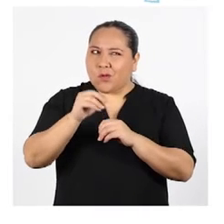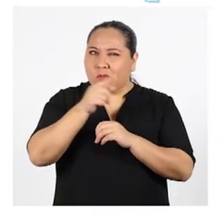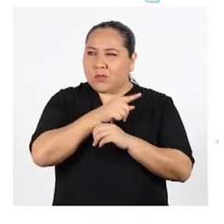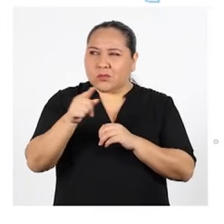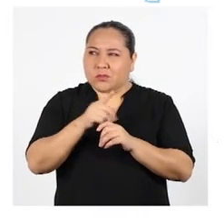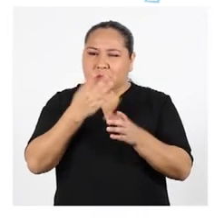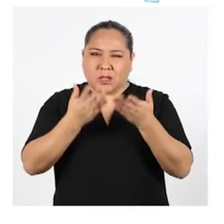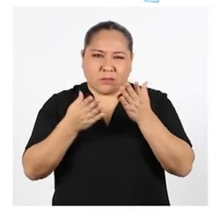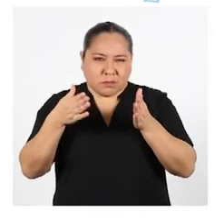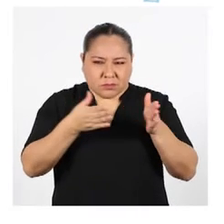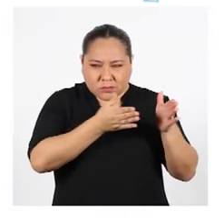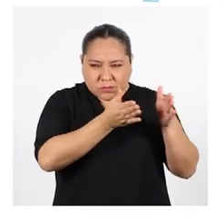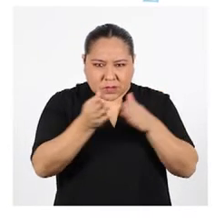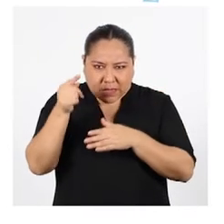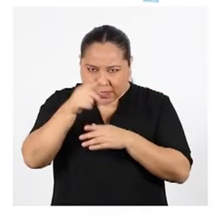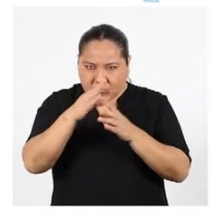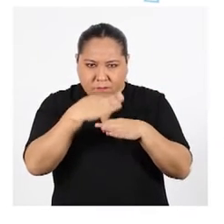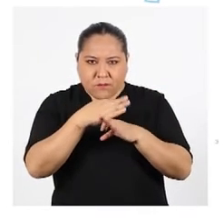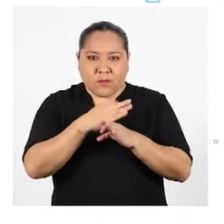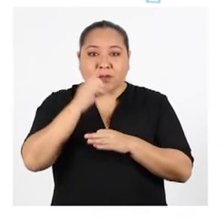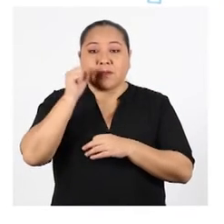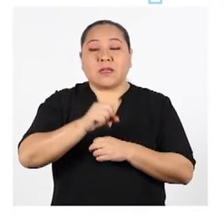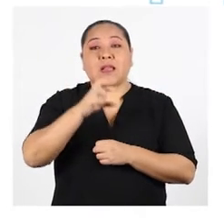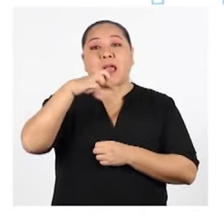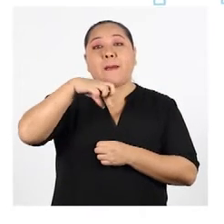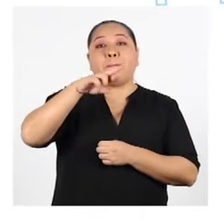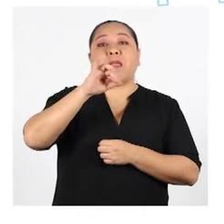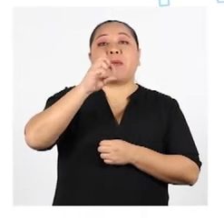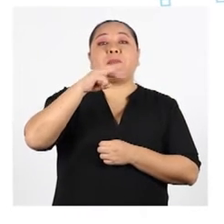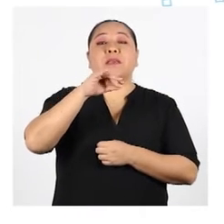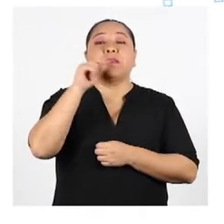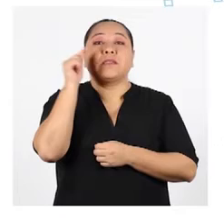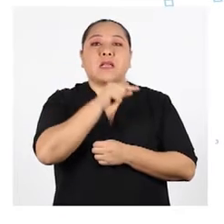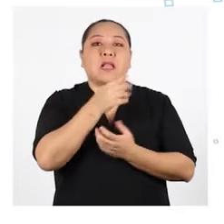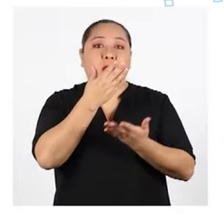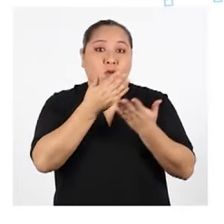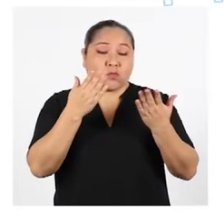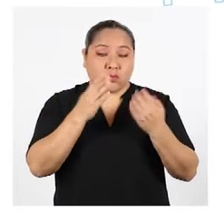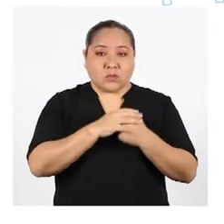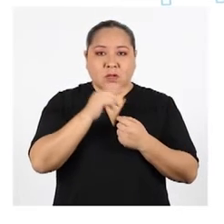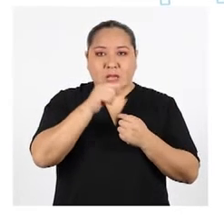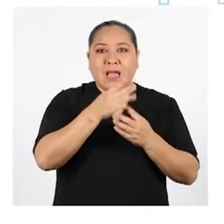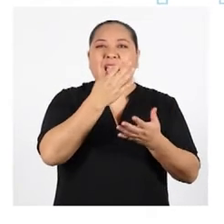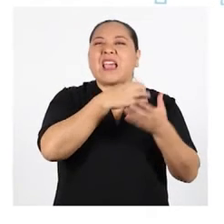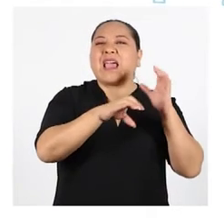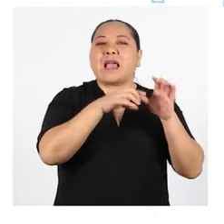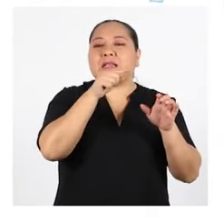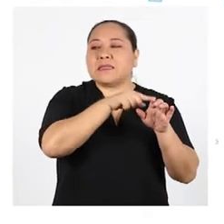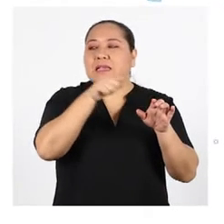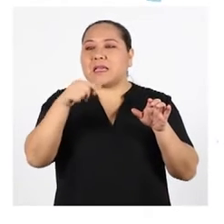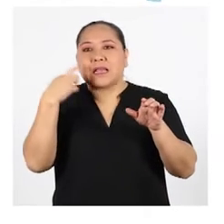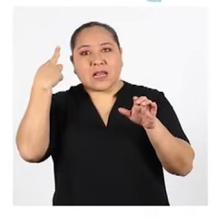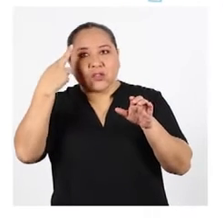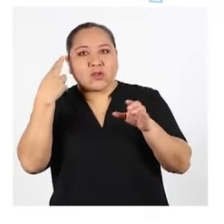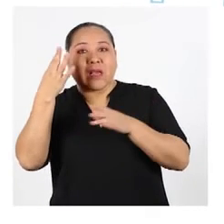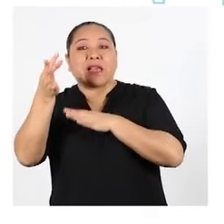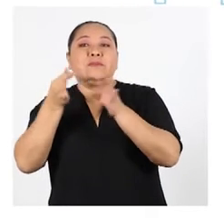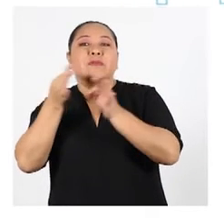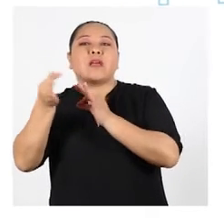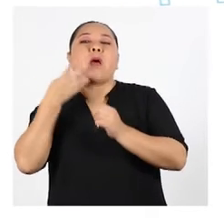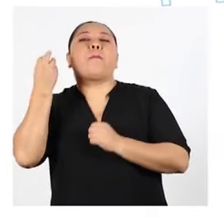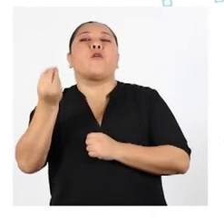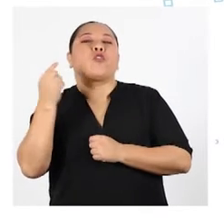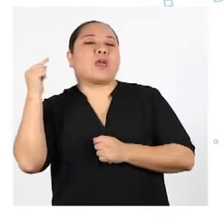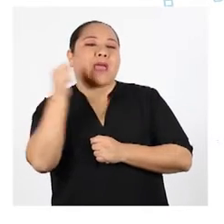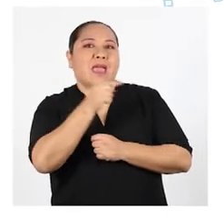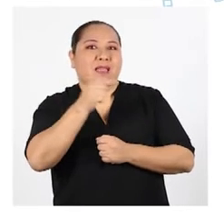discurso podrían tomar esa forma. La premisa está conformada por la acción en sí y la razón consiste en explicar